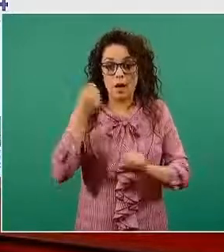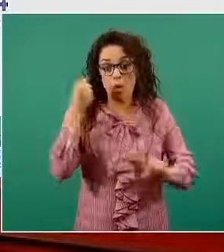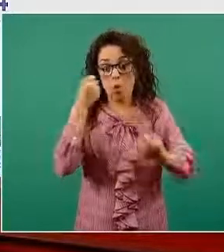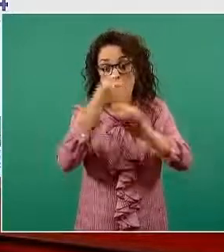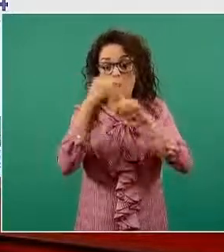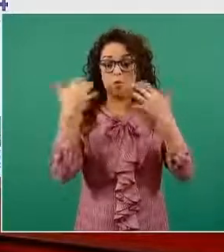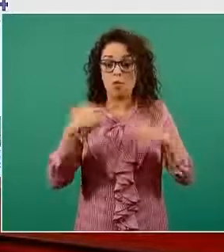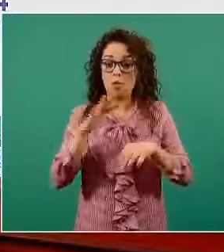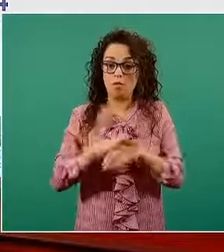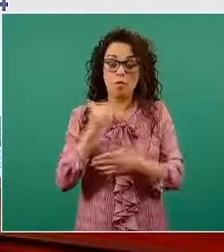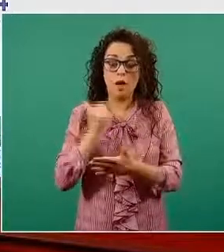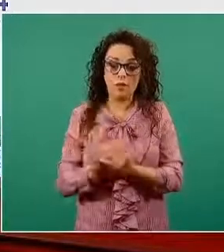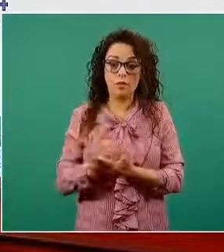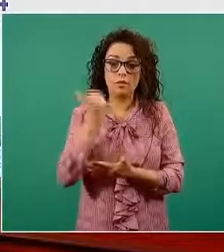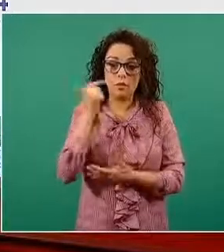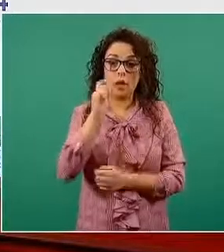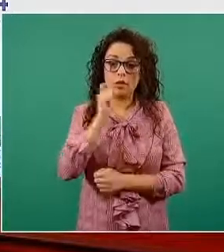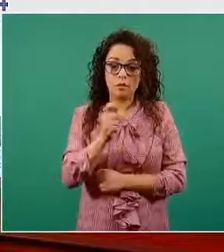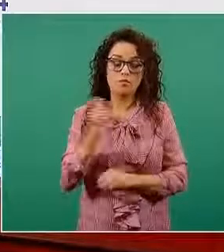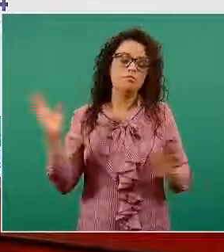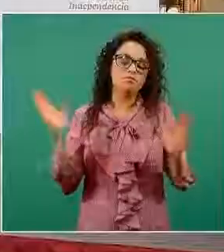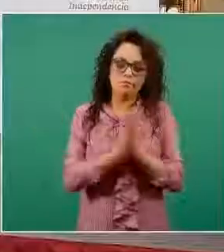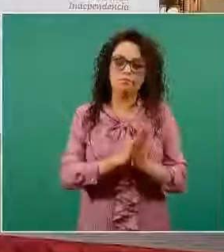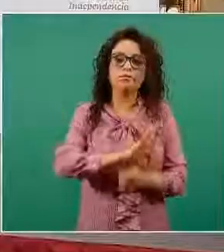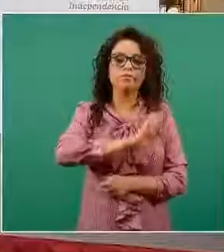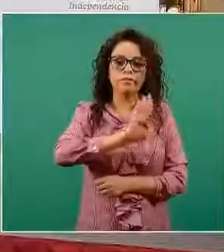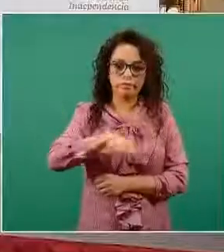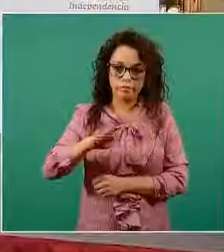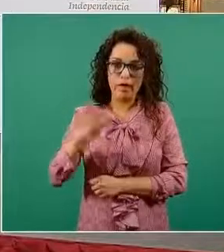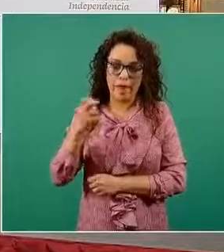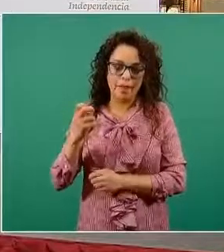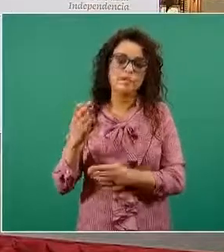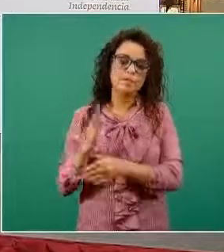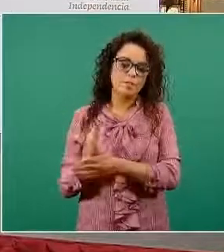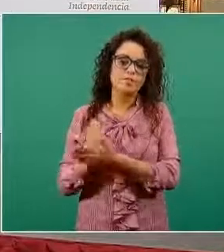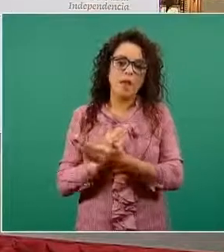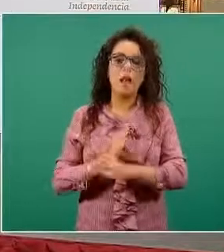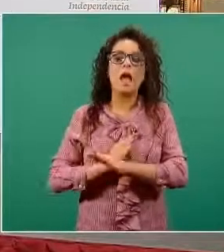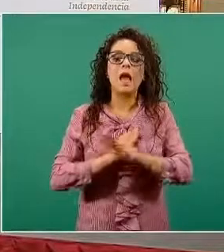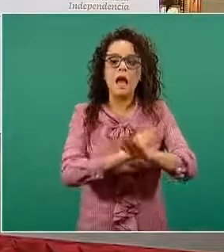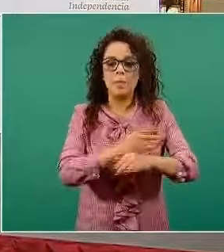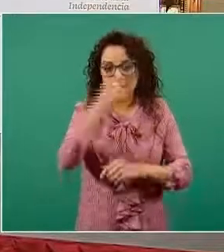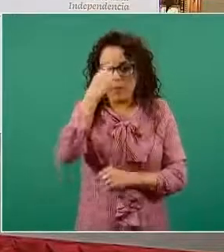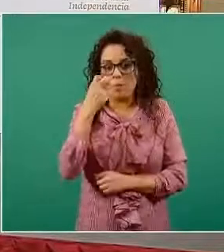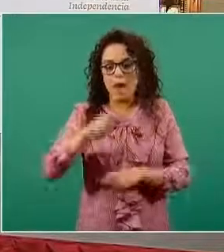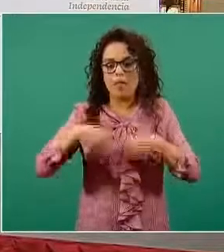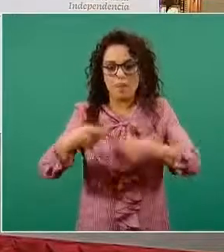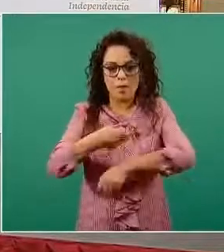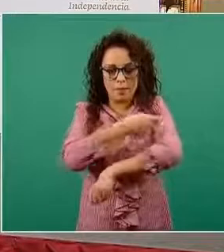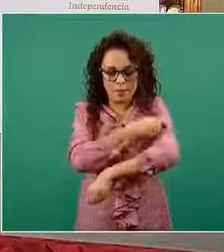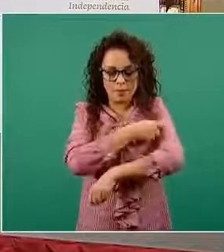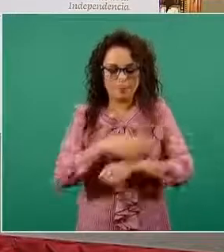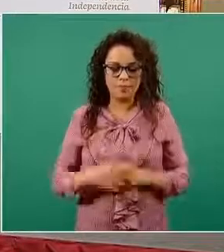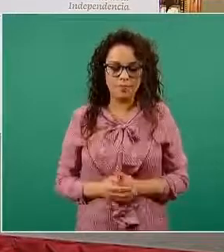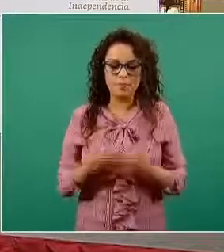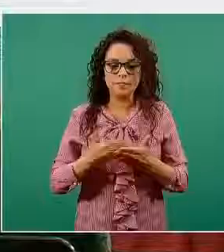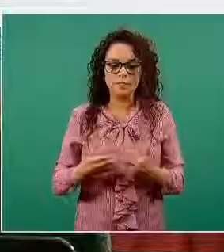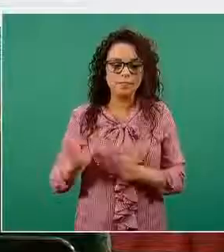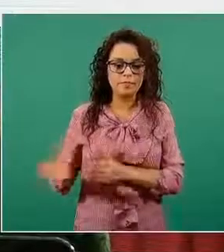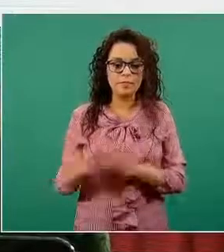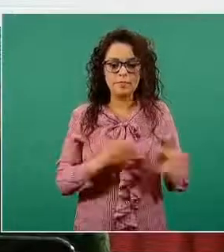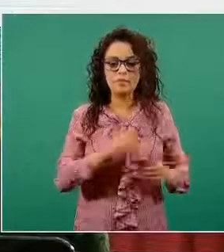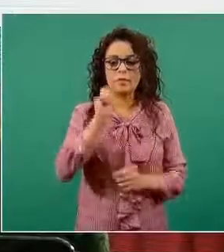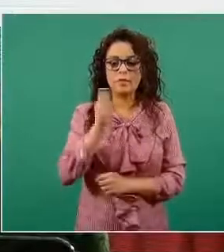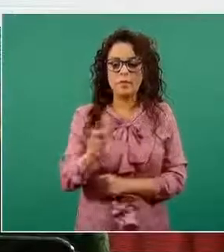gravosos que desde luego es la pérdida de la vida. En el caso de personas de 50 a 59, el objetivo es el